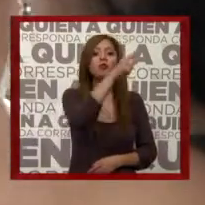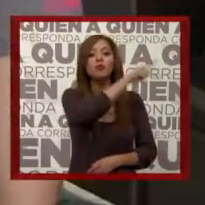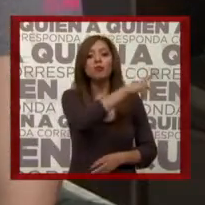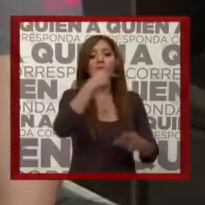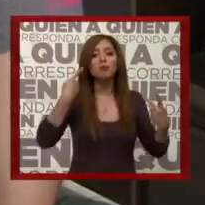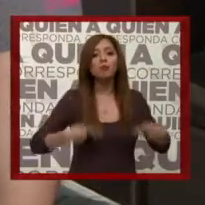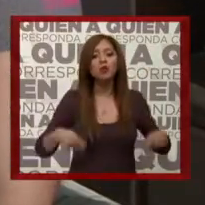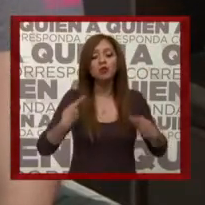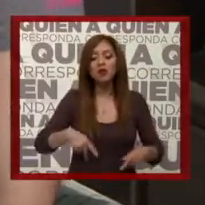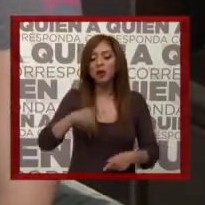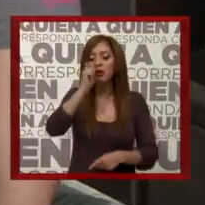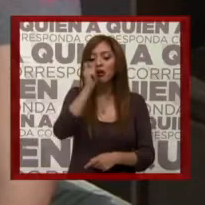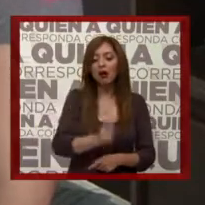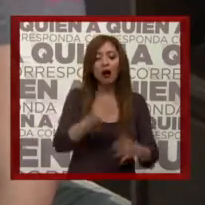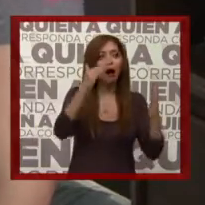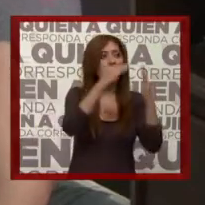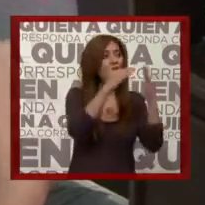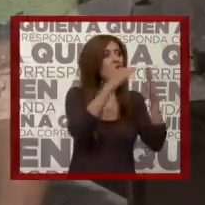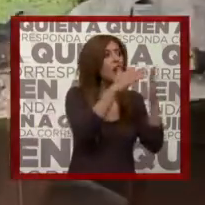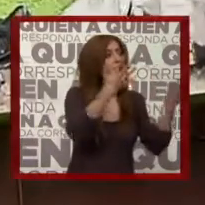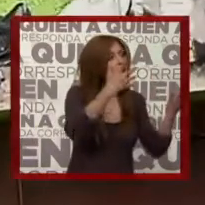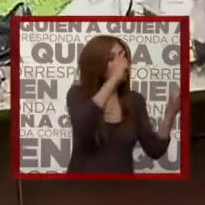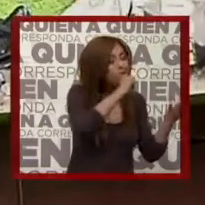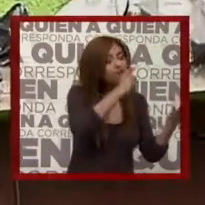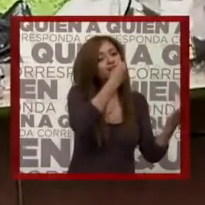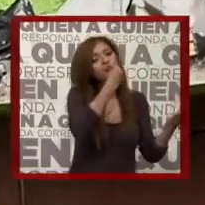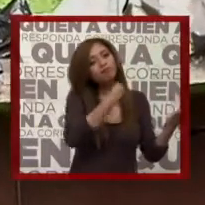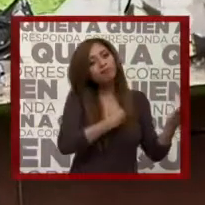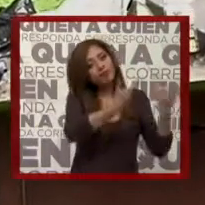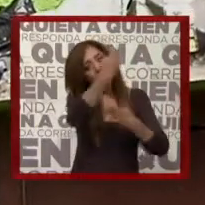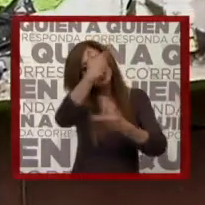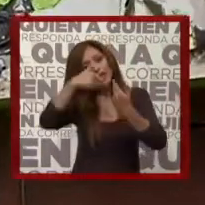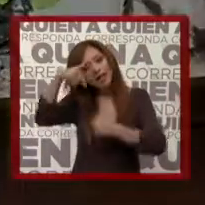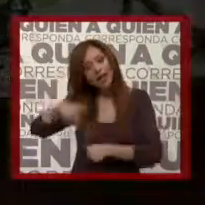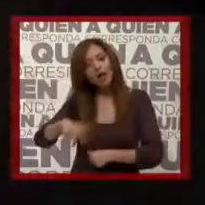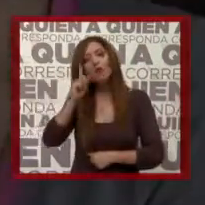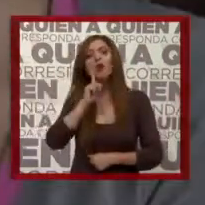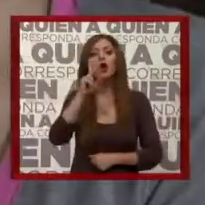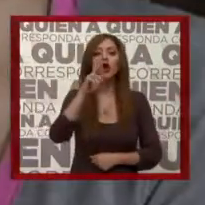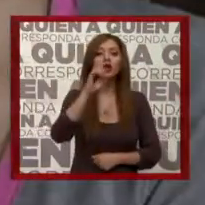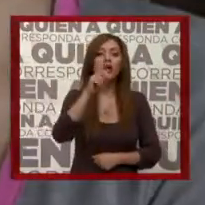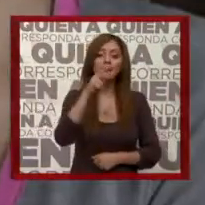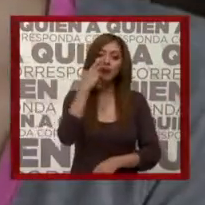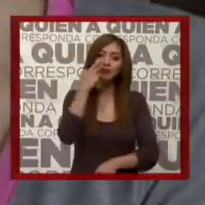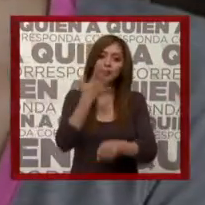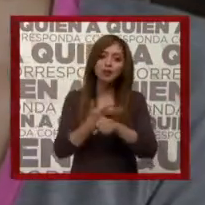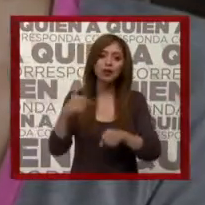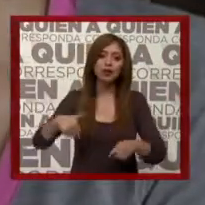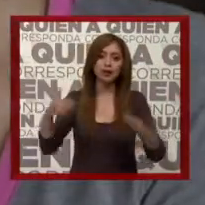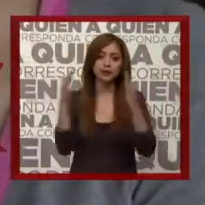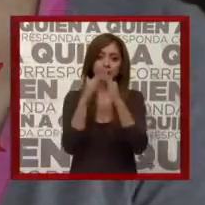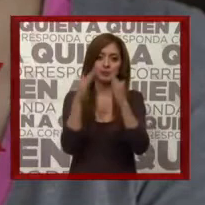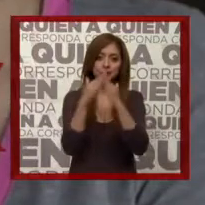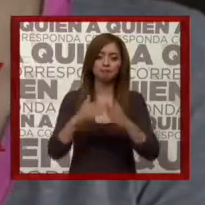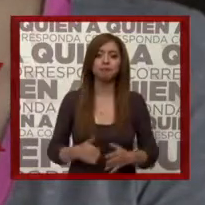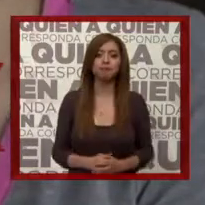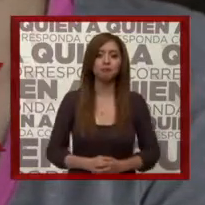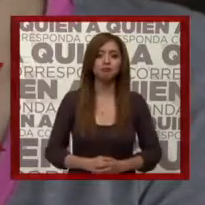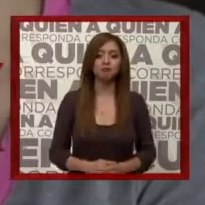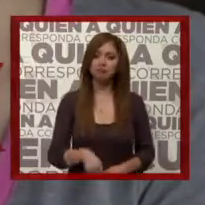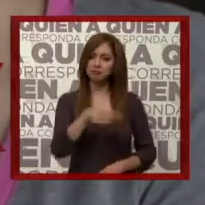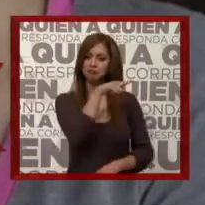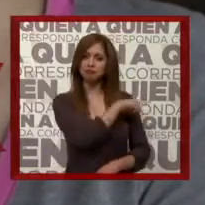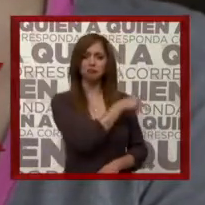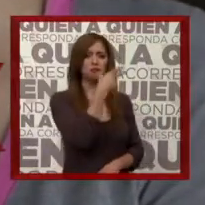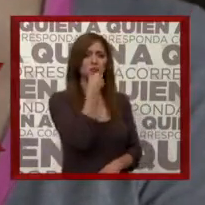hogar. Regresan a México y la madre de Rosalba se hace cargo de la casa familiar. Él no se quiso hacer cargo de